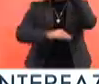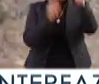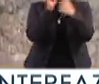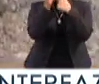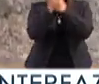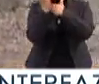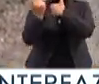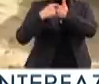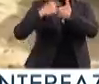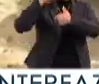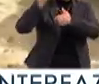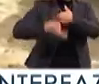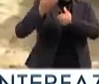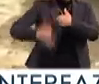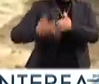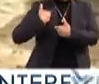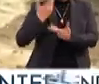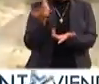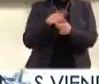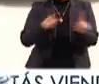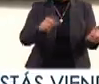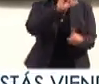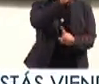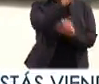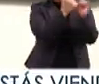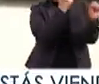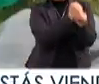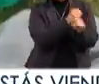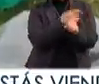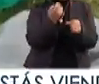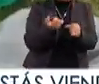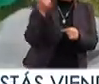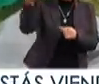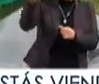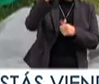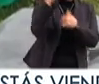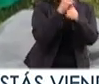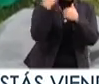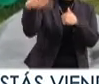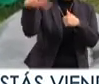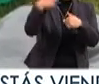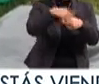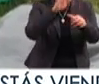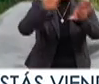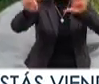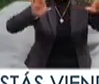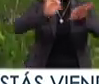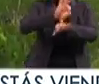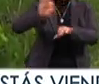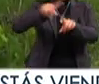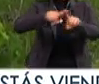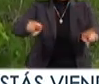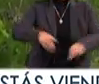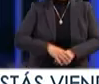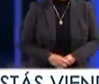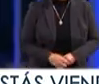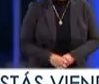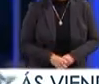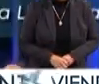los países que lo han adoptado a diferencia de otros años en los que cada país hacía su evento en fechas diferentes